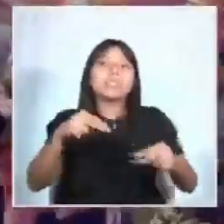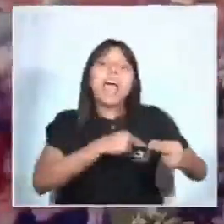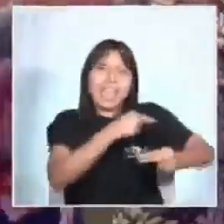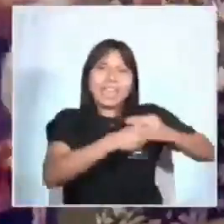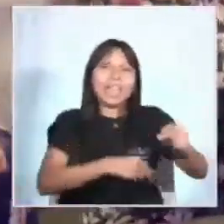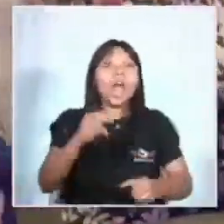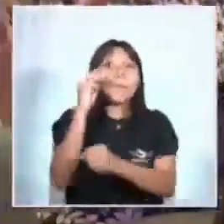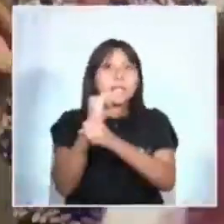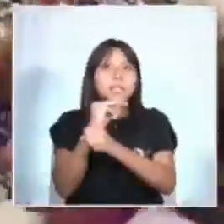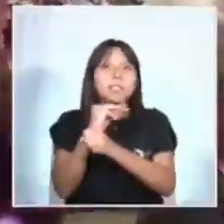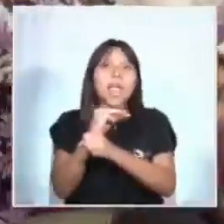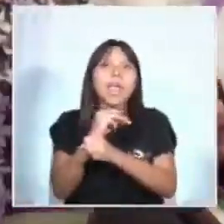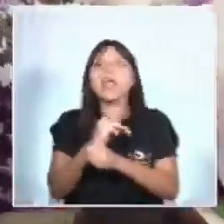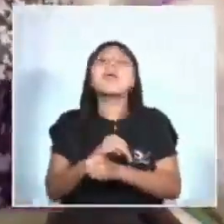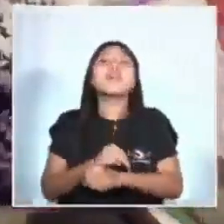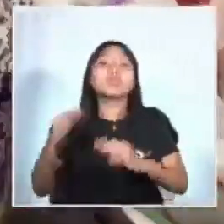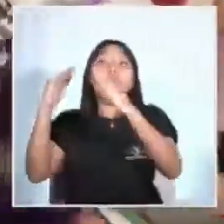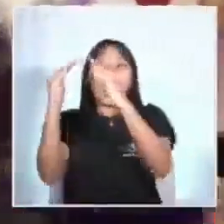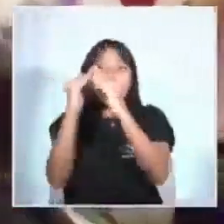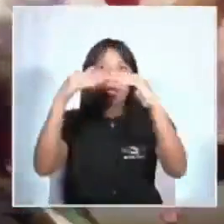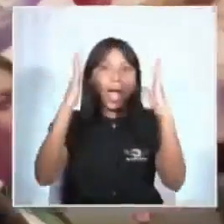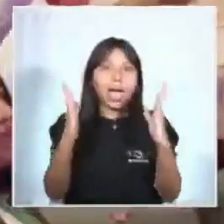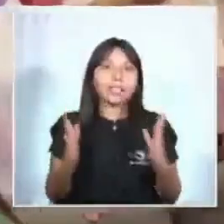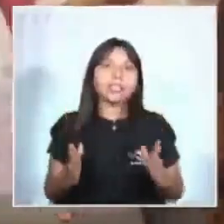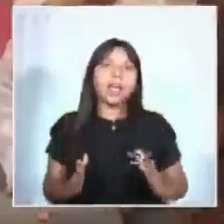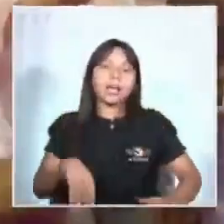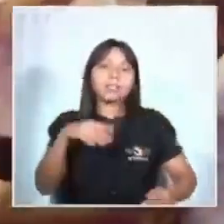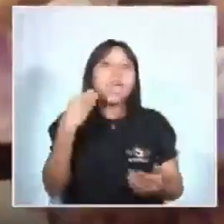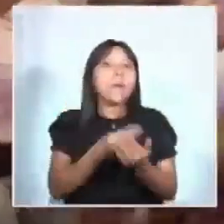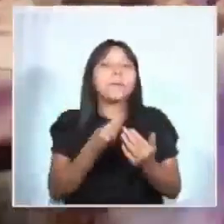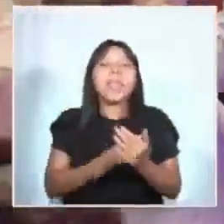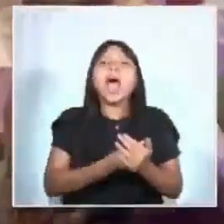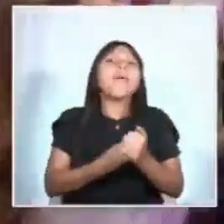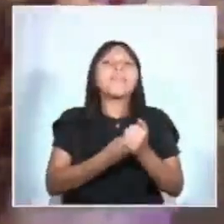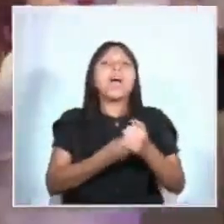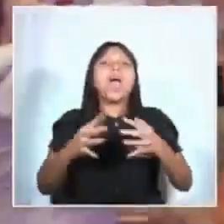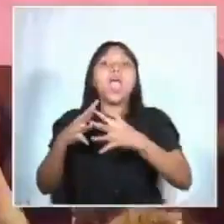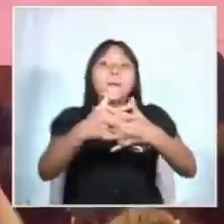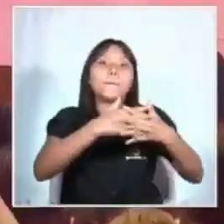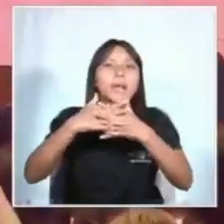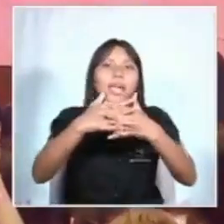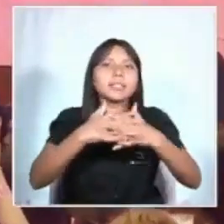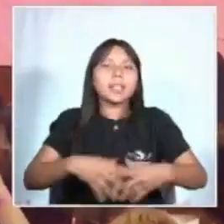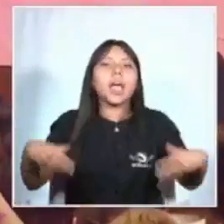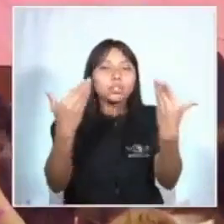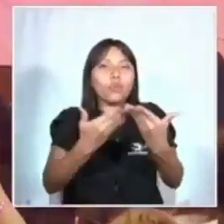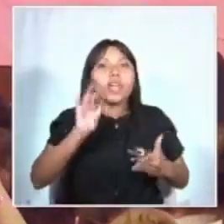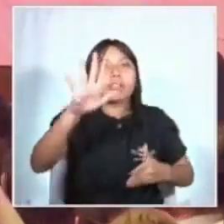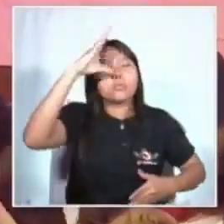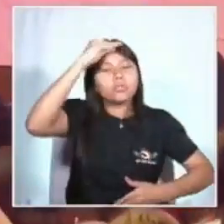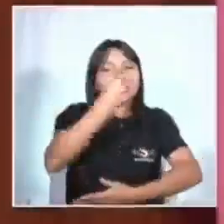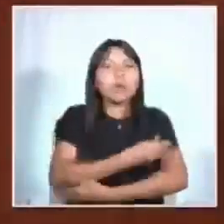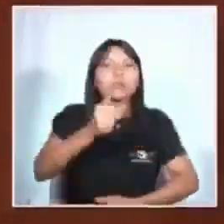Propiedades, negocios exitosos, plataformas sólidas en las cuales tus hijos se puedan